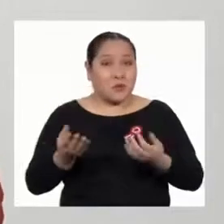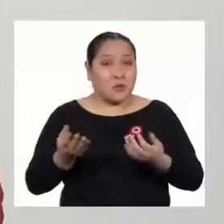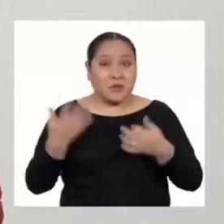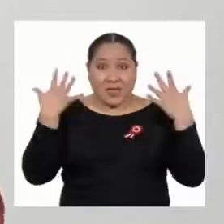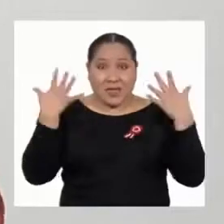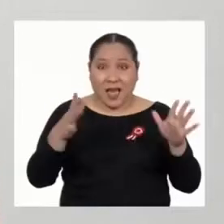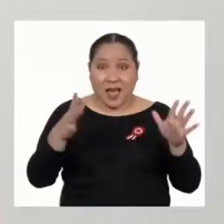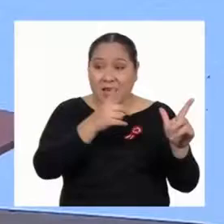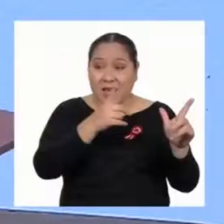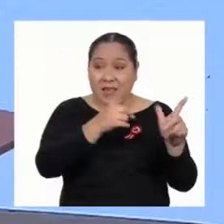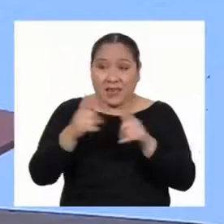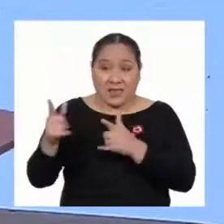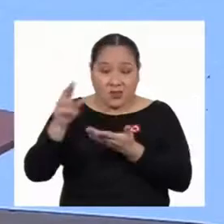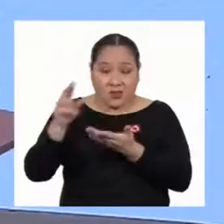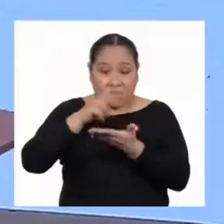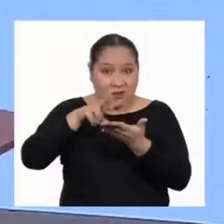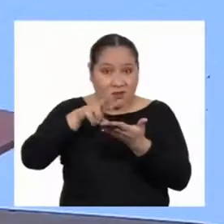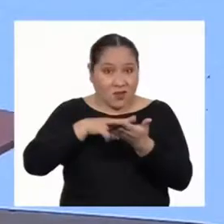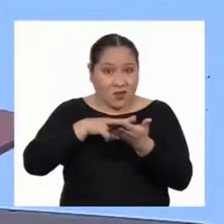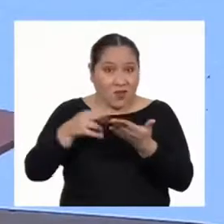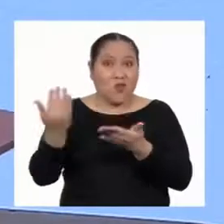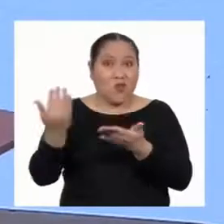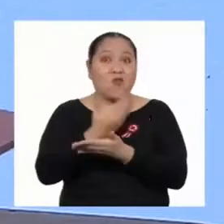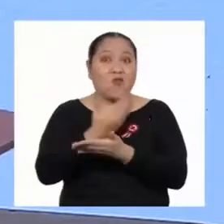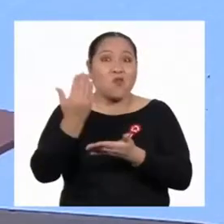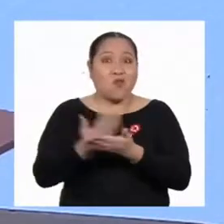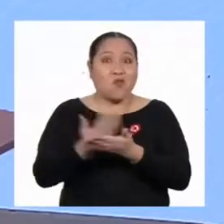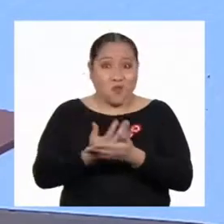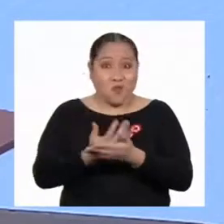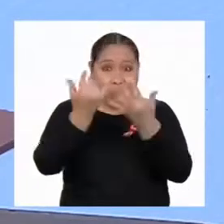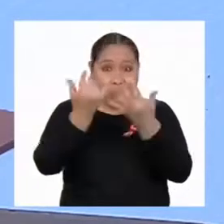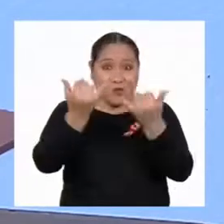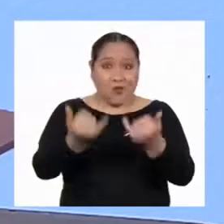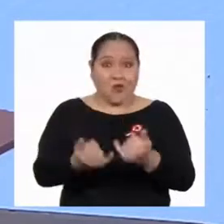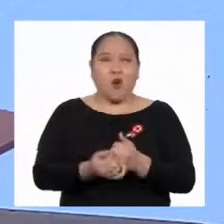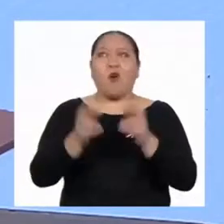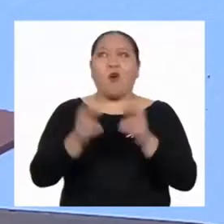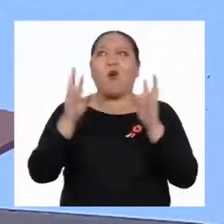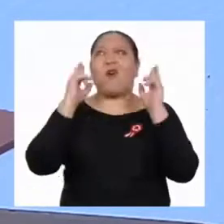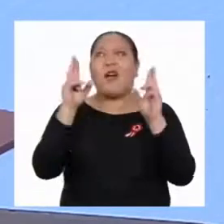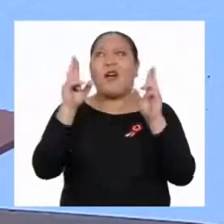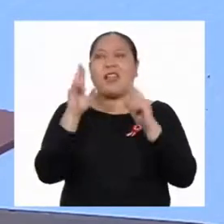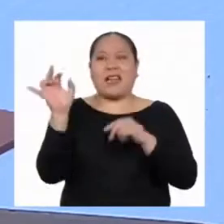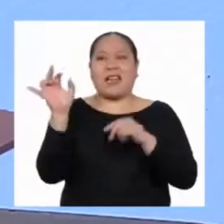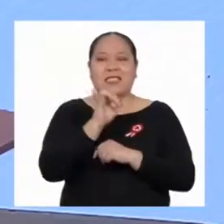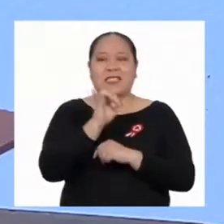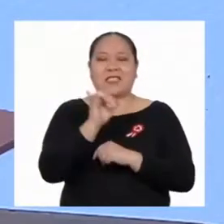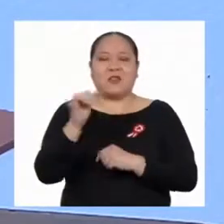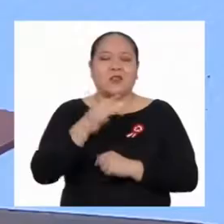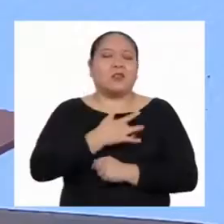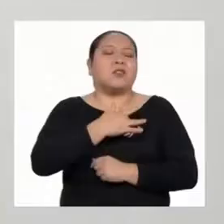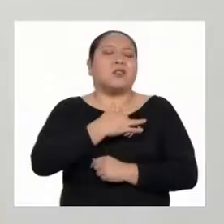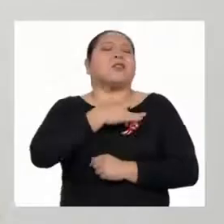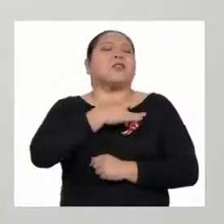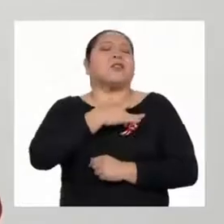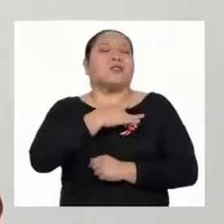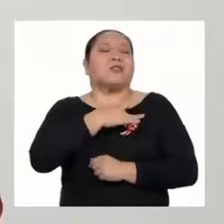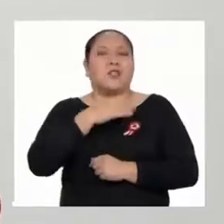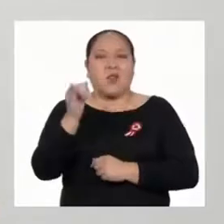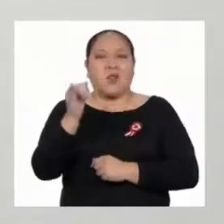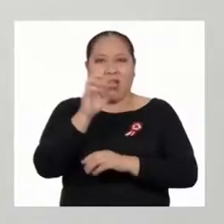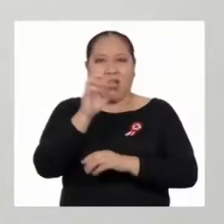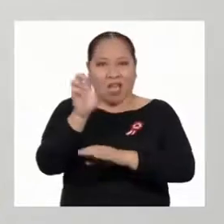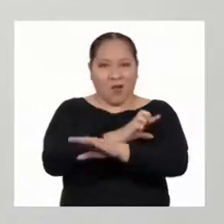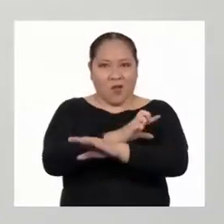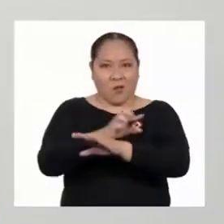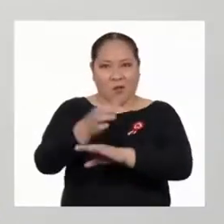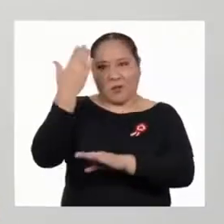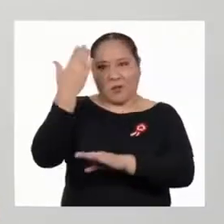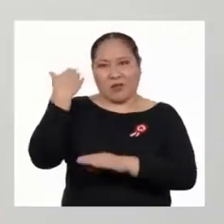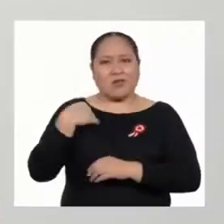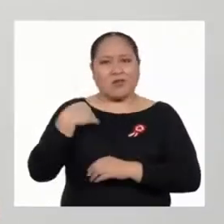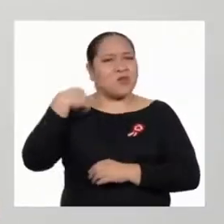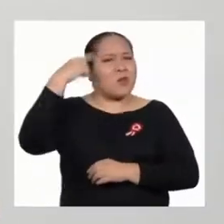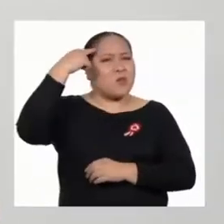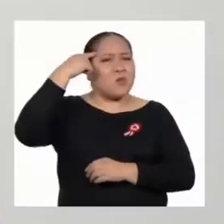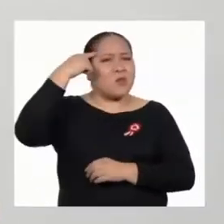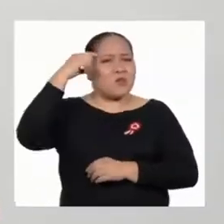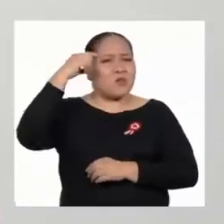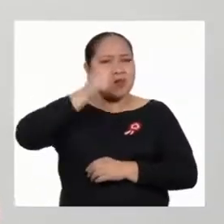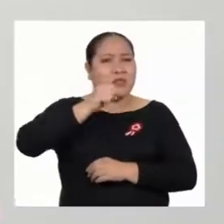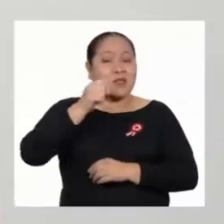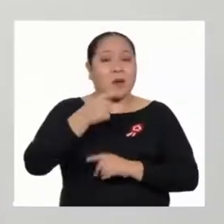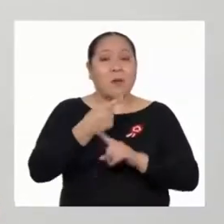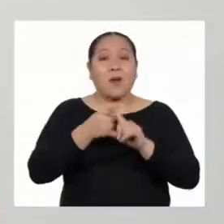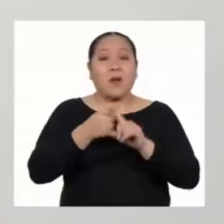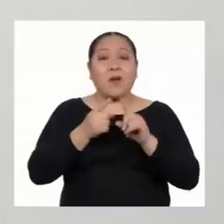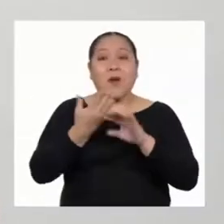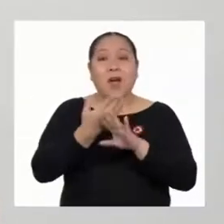un nuevo texto el día de hoy? ¡Claro que sí! Espero que sea tan inspirador como el anterior. Yo creo que sí, pero antes de